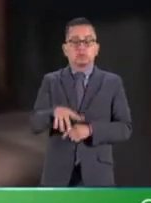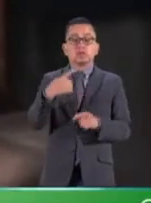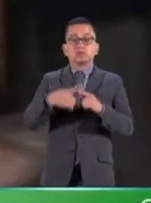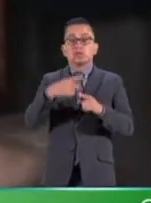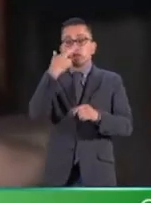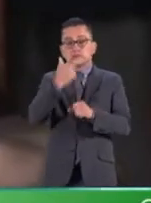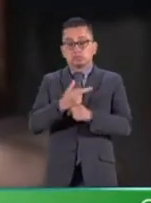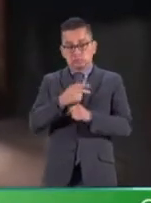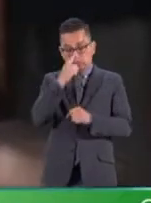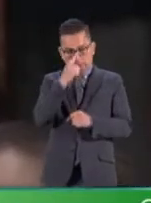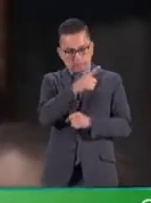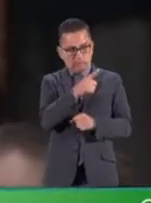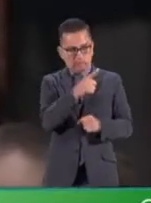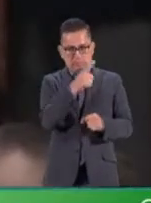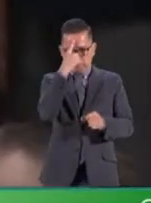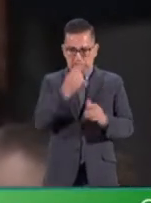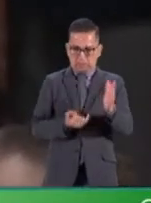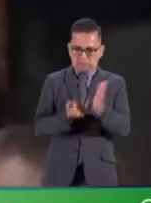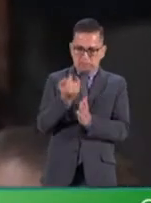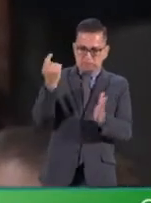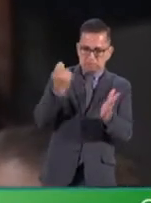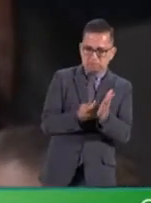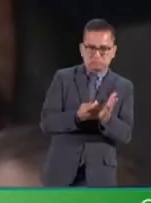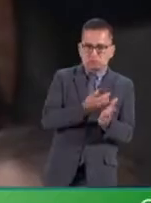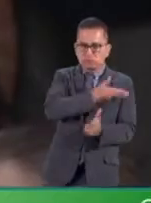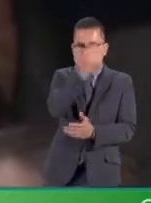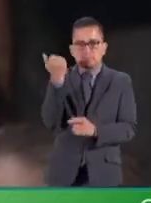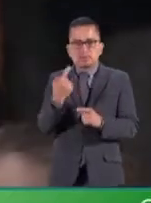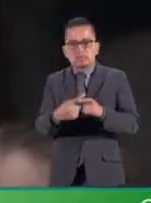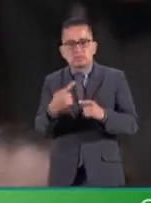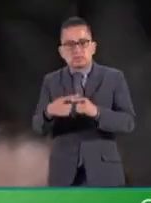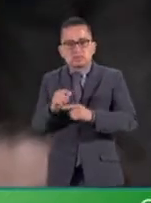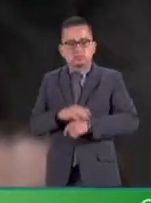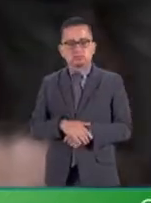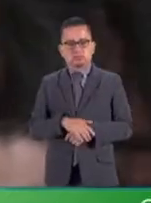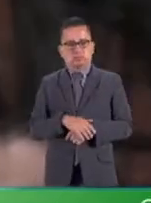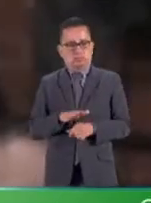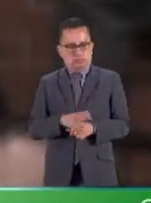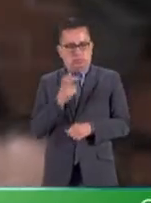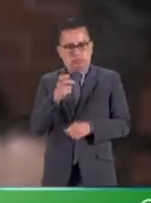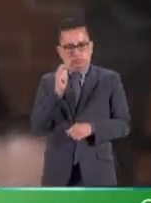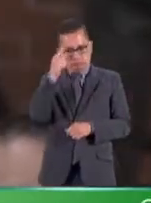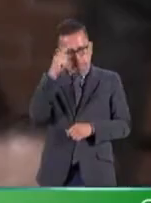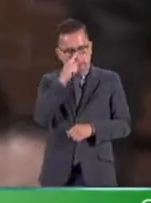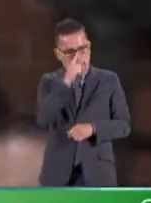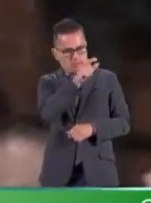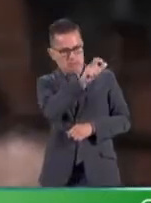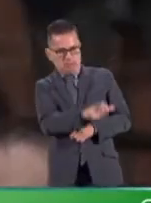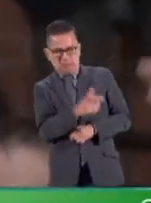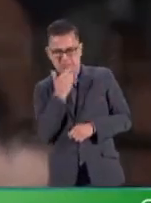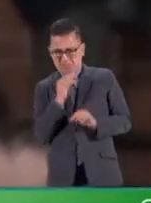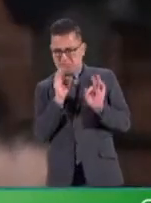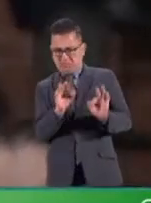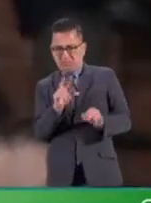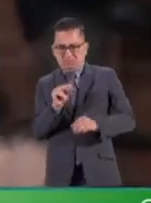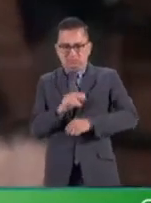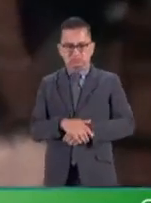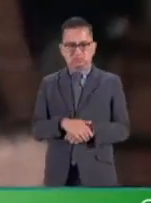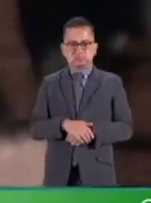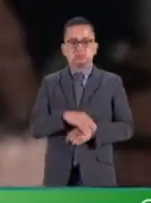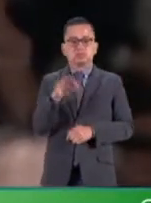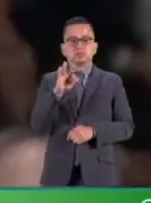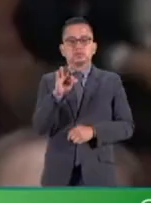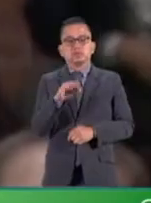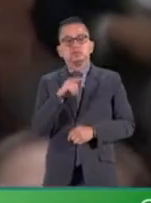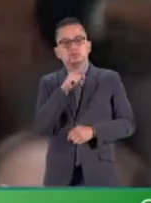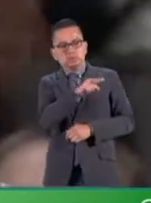la identidad de los juzgadores y, por ende, valorar su idoneidad y competencia, así como determinar si se